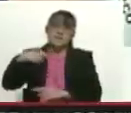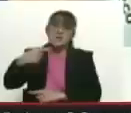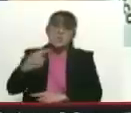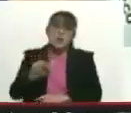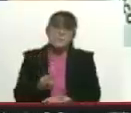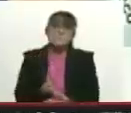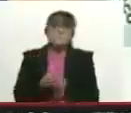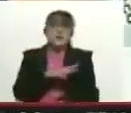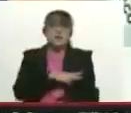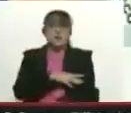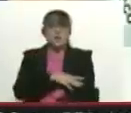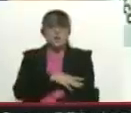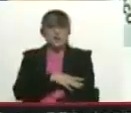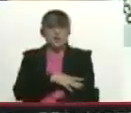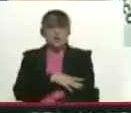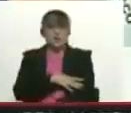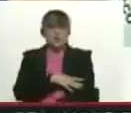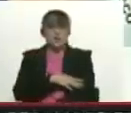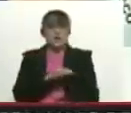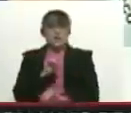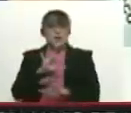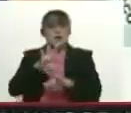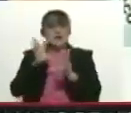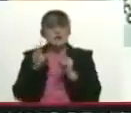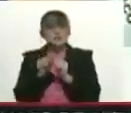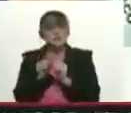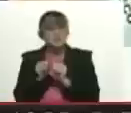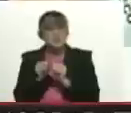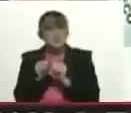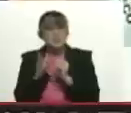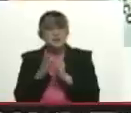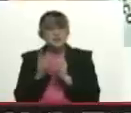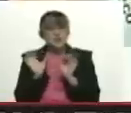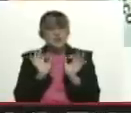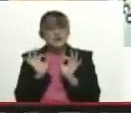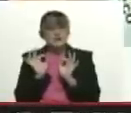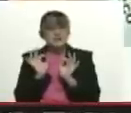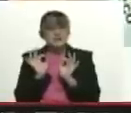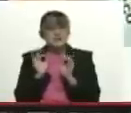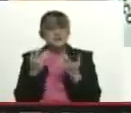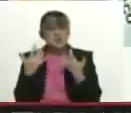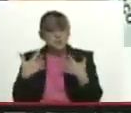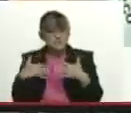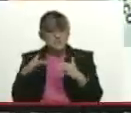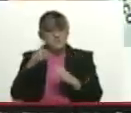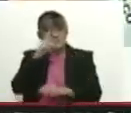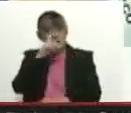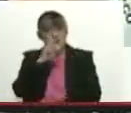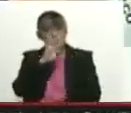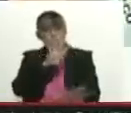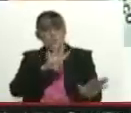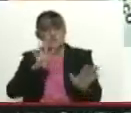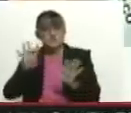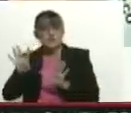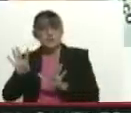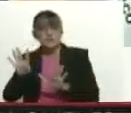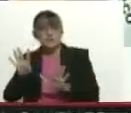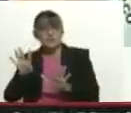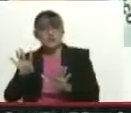peor. Fue como el resumen de todos los intentos que hicieron a partir del año 99